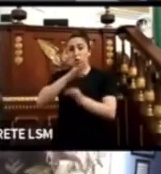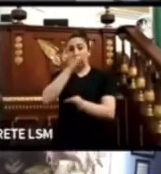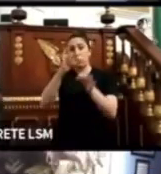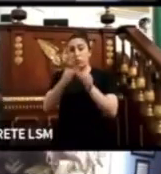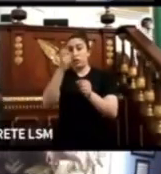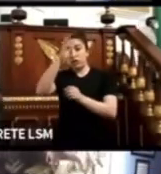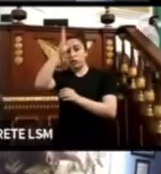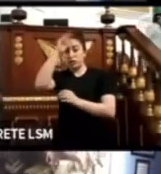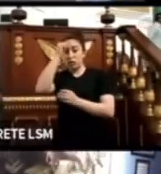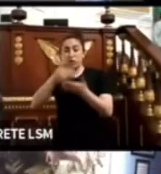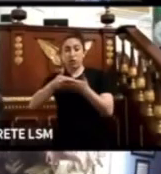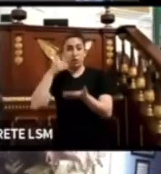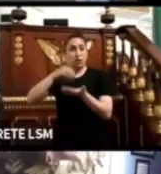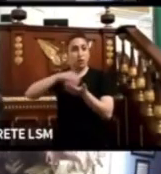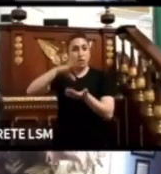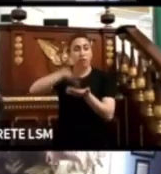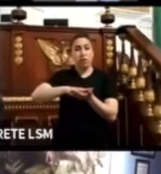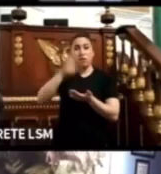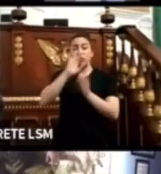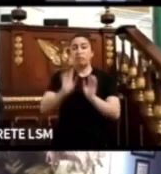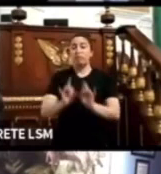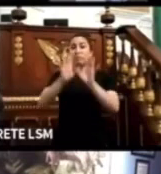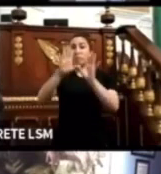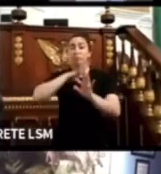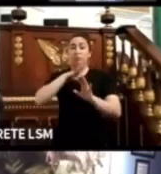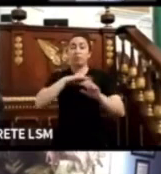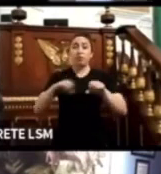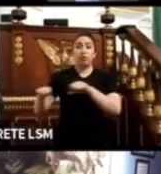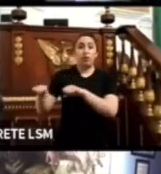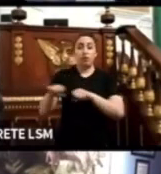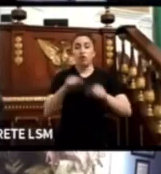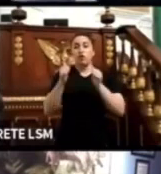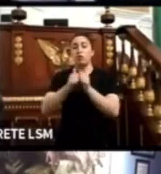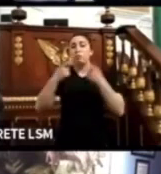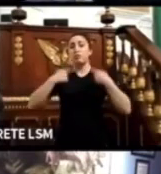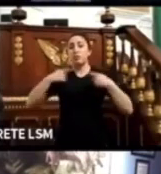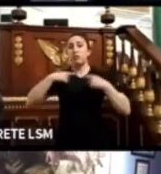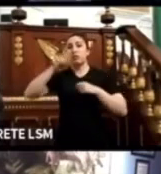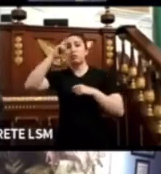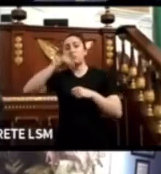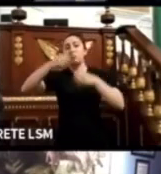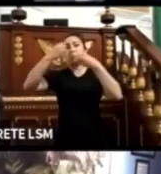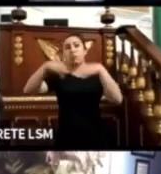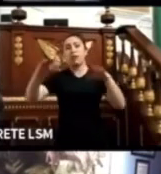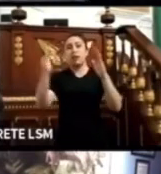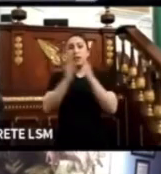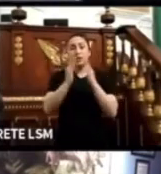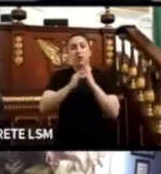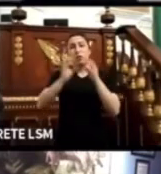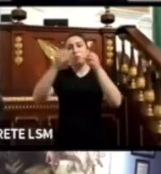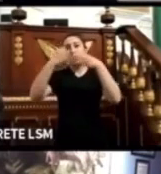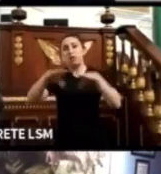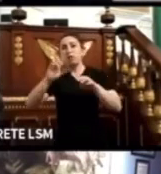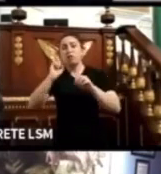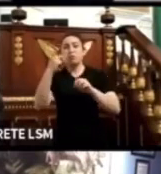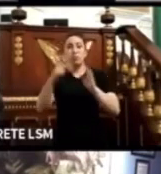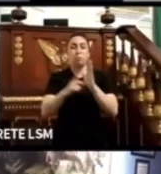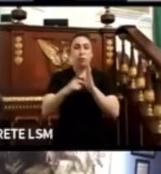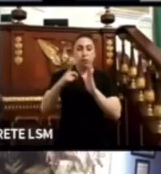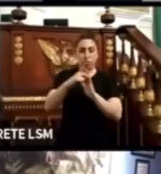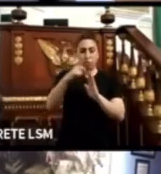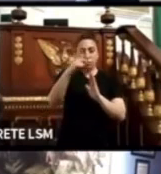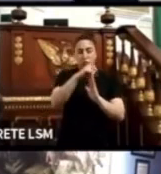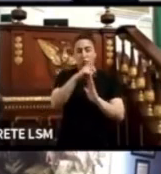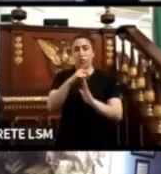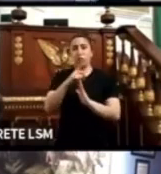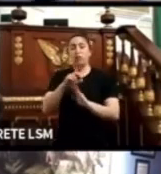que han establecido ya con los damnificados, con los afectados de estas viviendas, que se dé y se continúe con